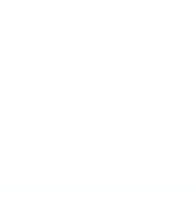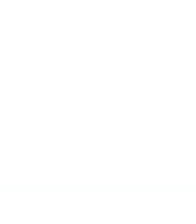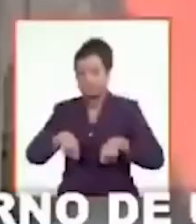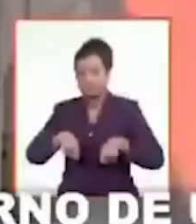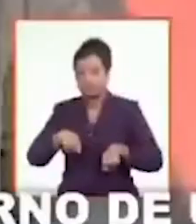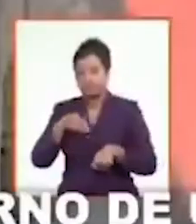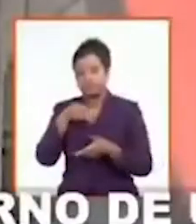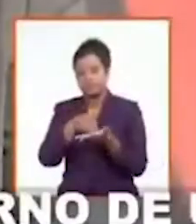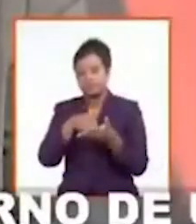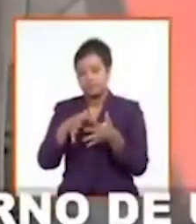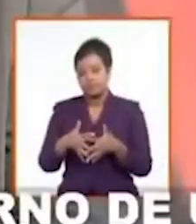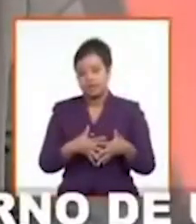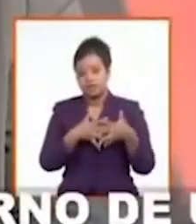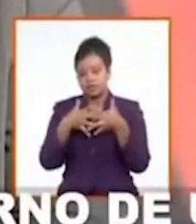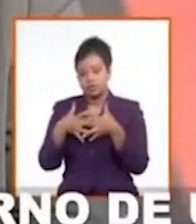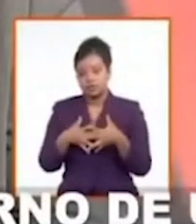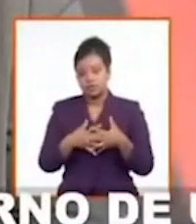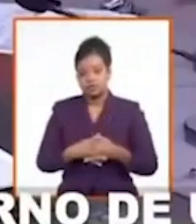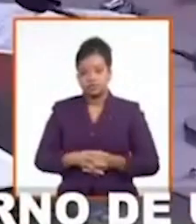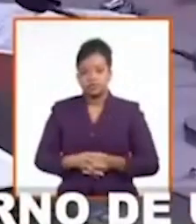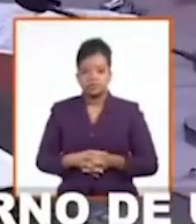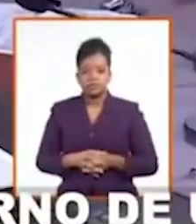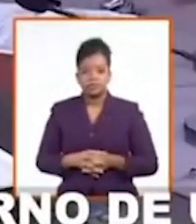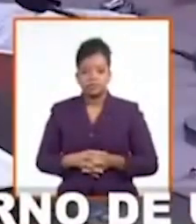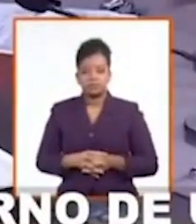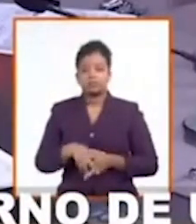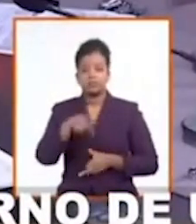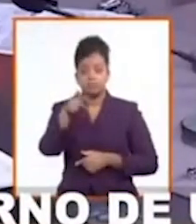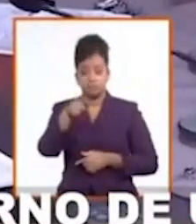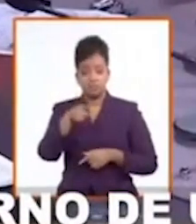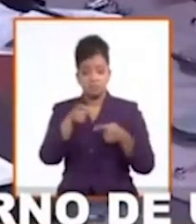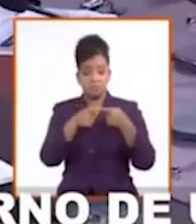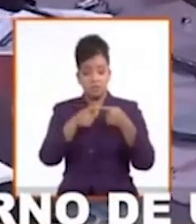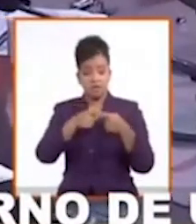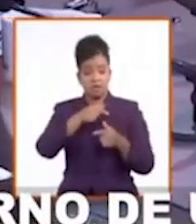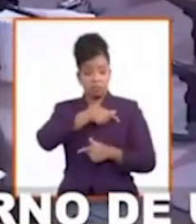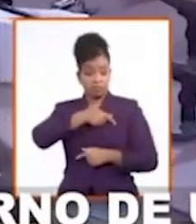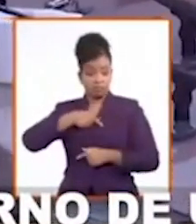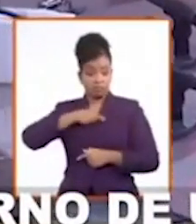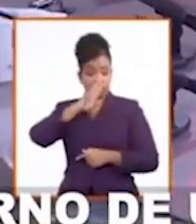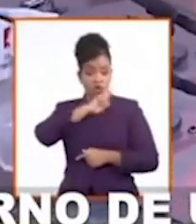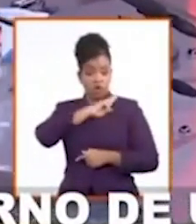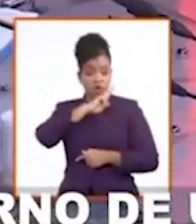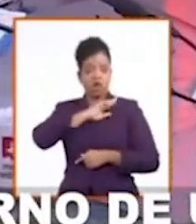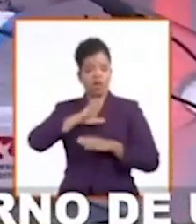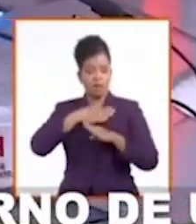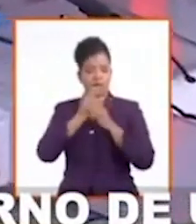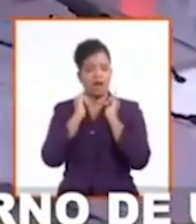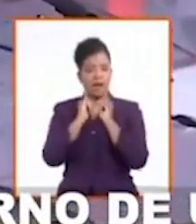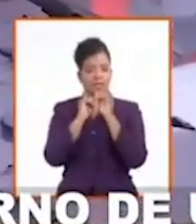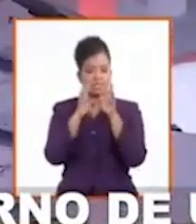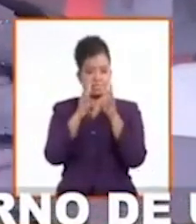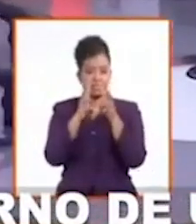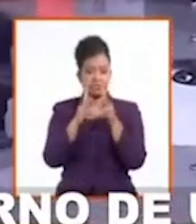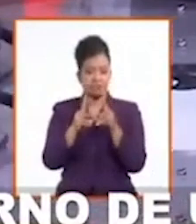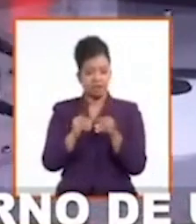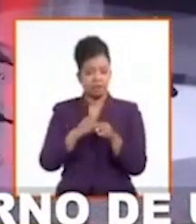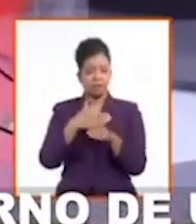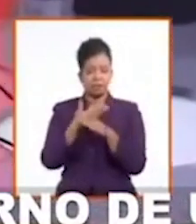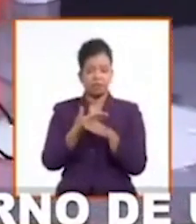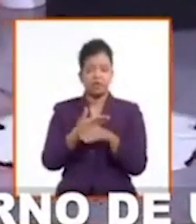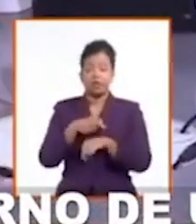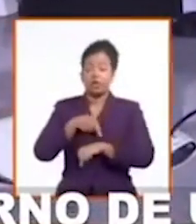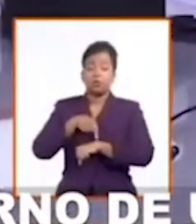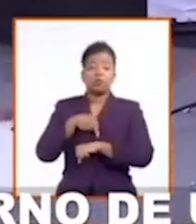Escuchemos. El coronel Maedo lo dirá después con las mejores cifras. Venimos de un momento en el que prácticamente ese